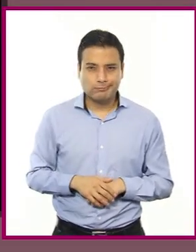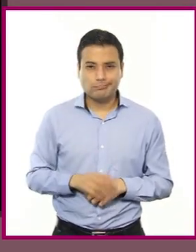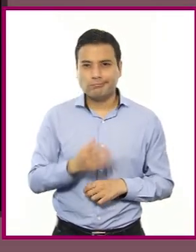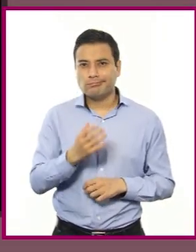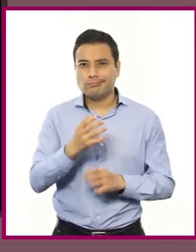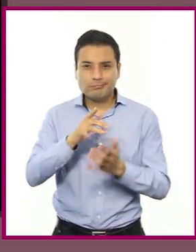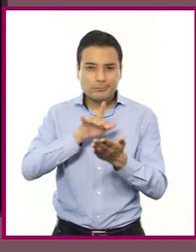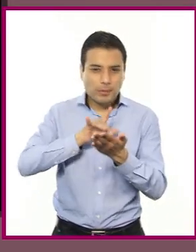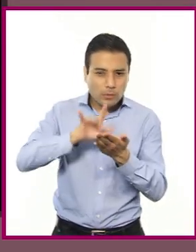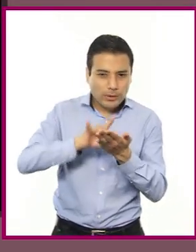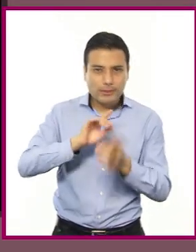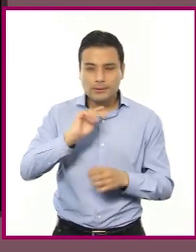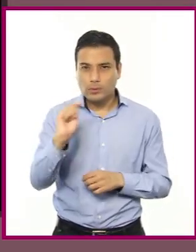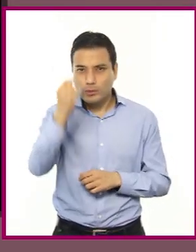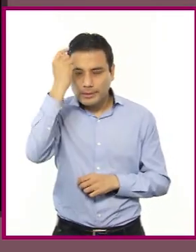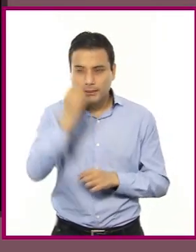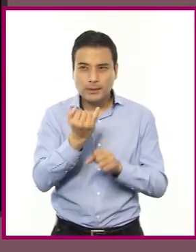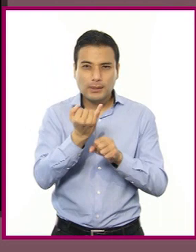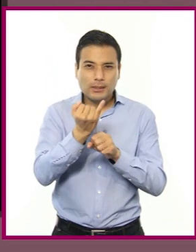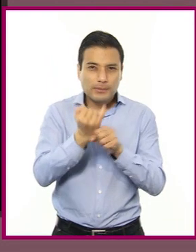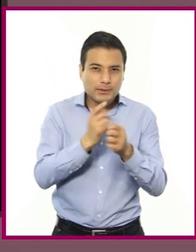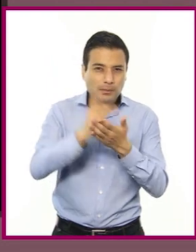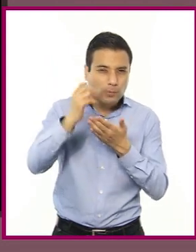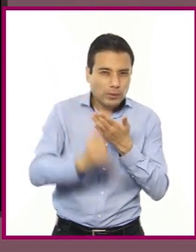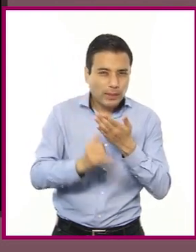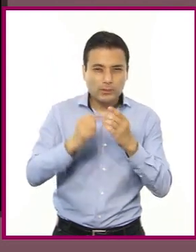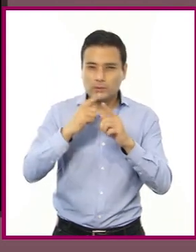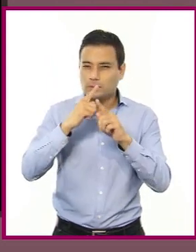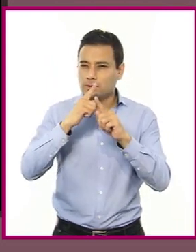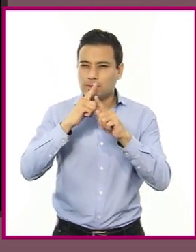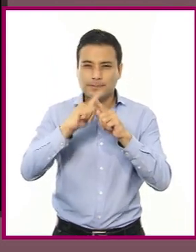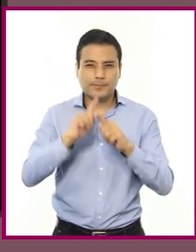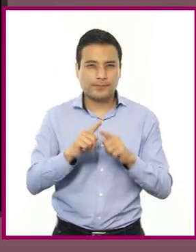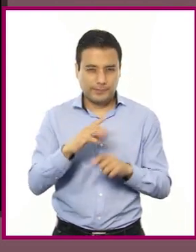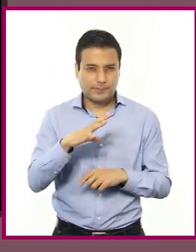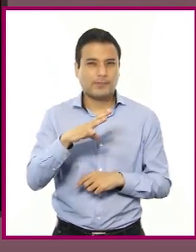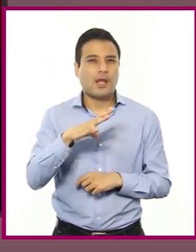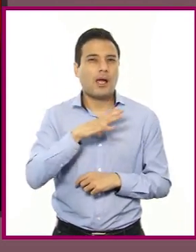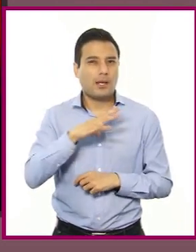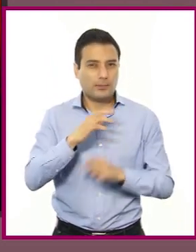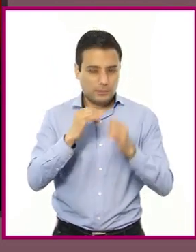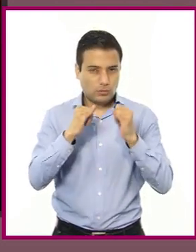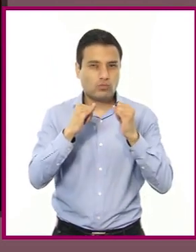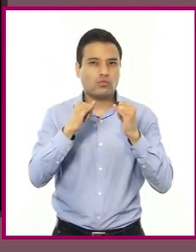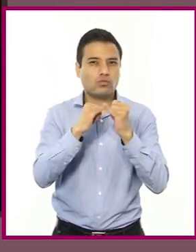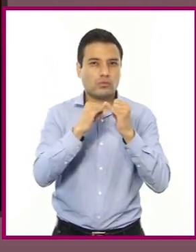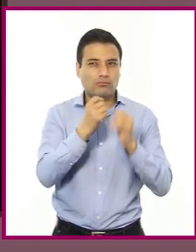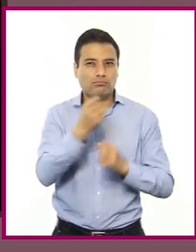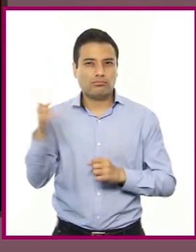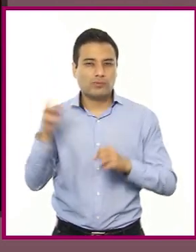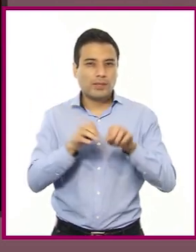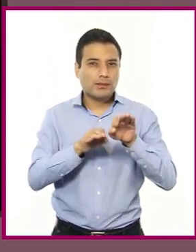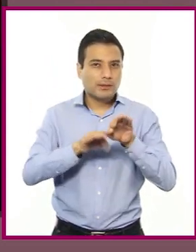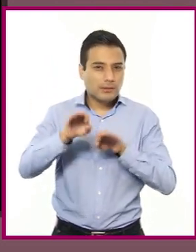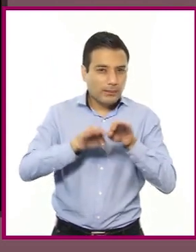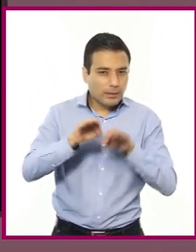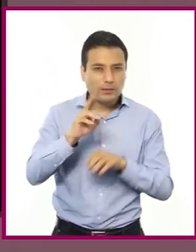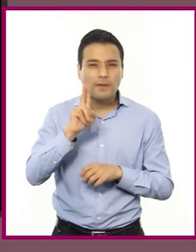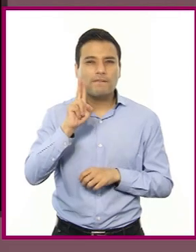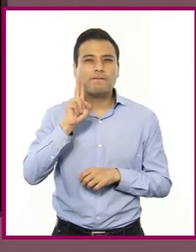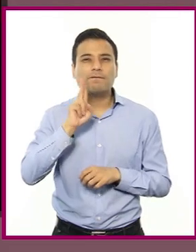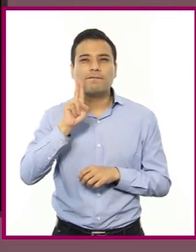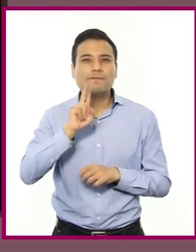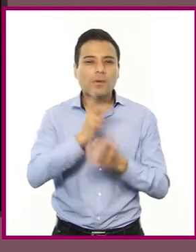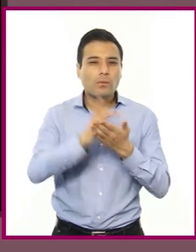tecnología, el estudio de proyectos. Había, digamos, instituciones que se dedicaban a tratar de ver cuáles eran los